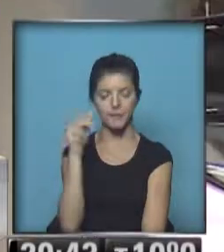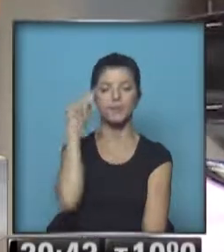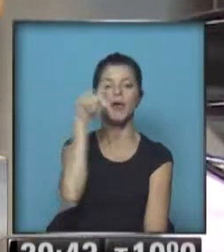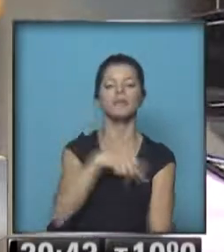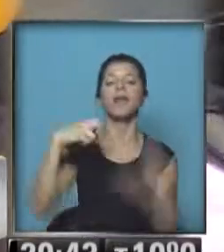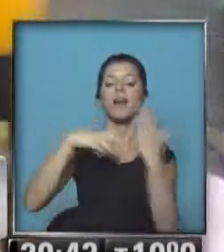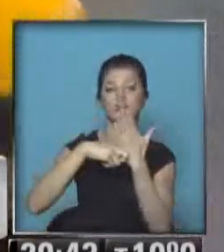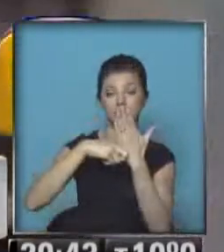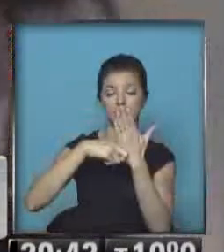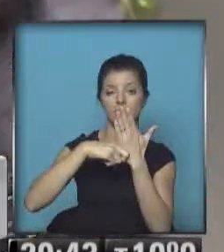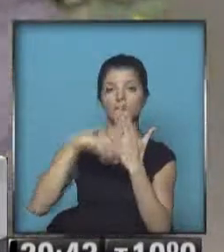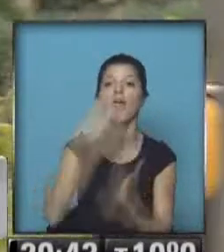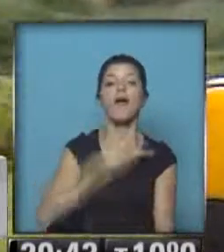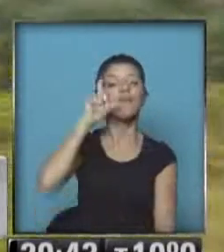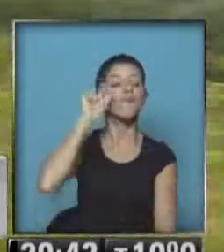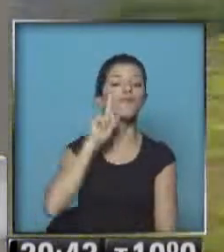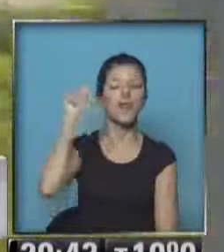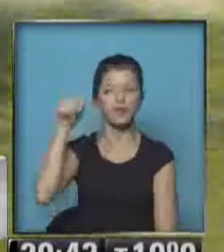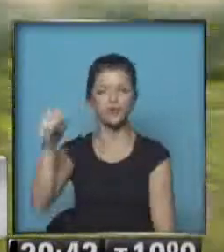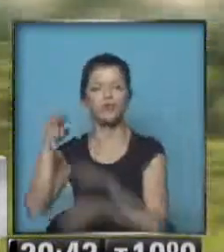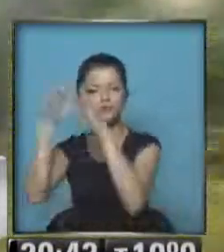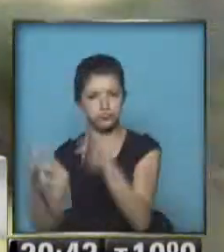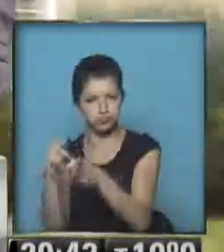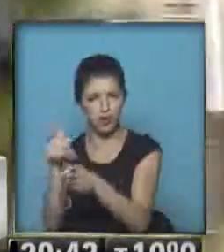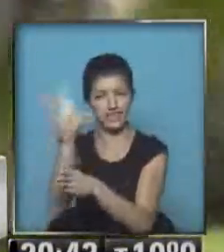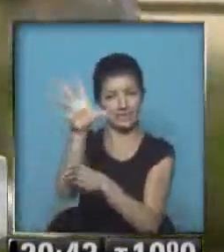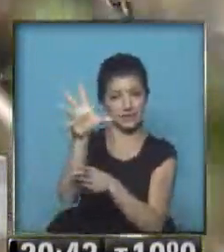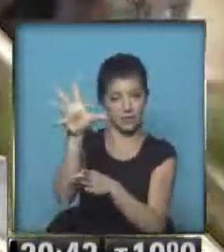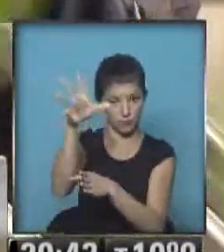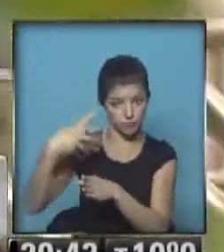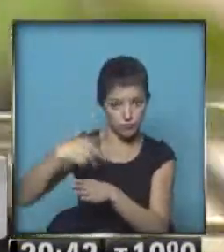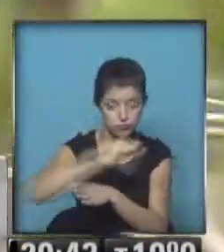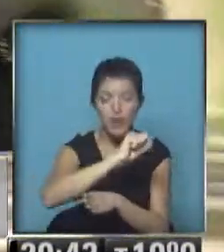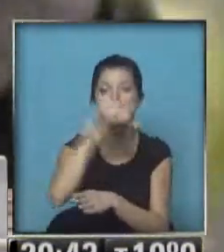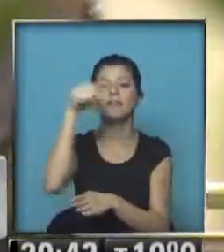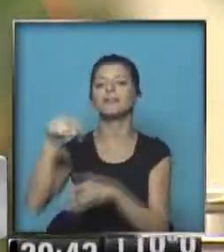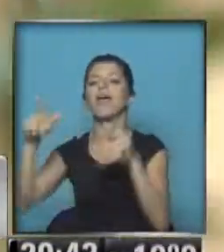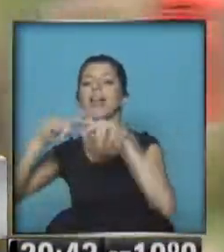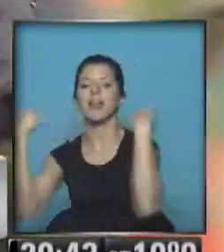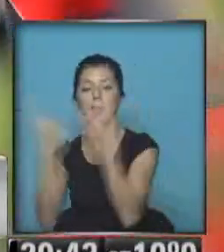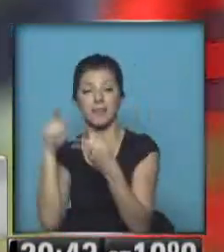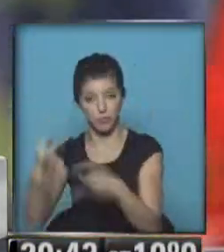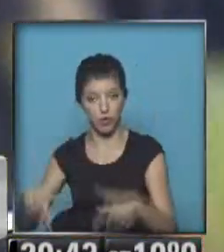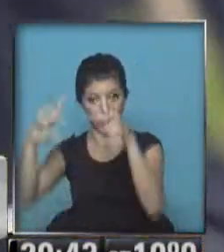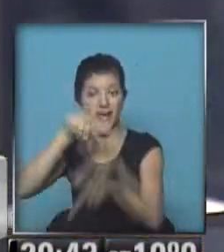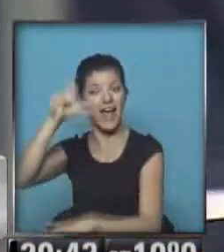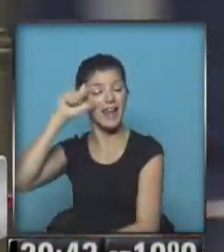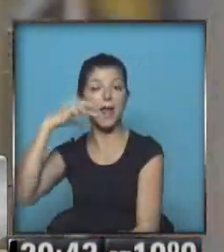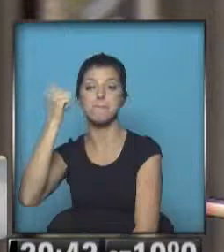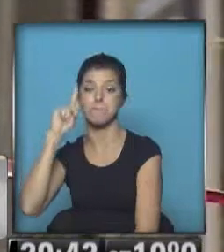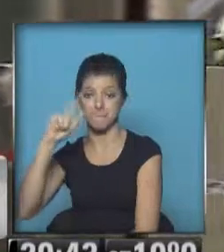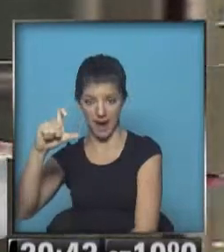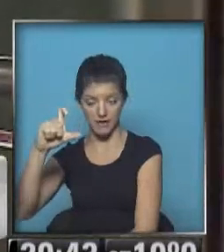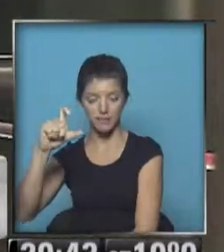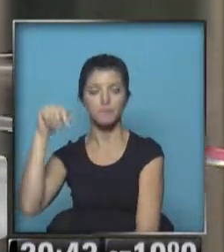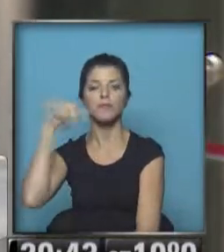el módem que utilizaba el fiscal fallecido en un operativo realizado en el departamento de la Torre Le Parc en Puerto Madero,